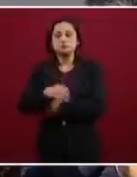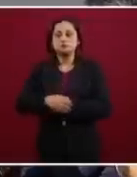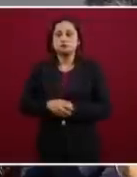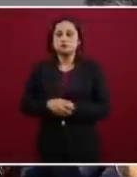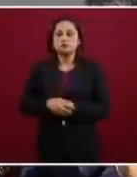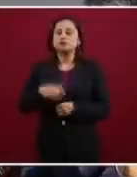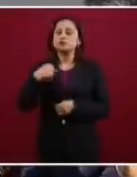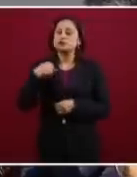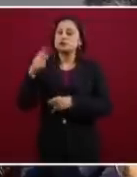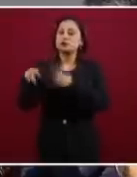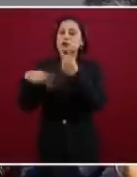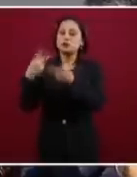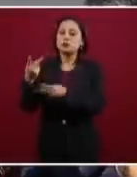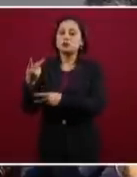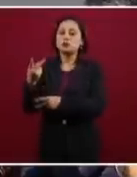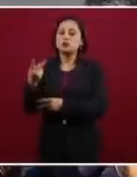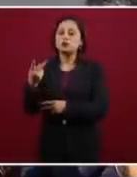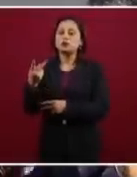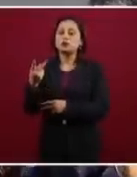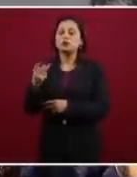voy a estar